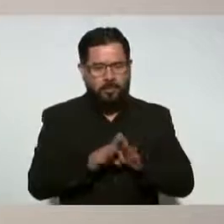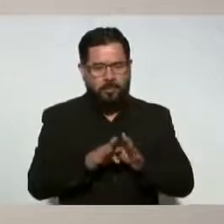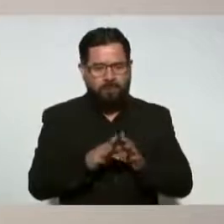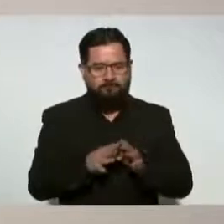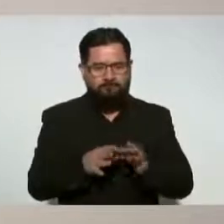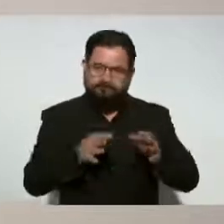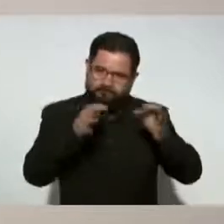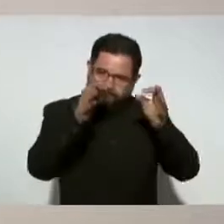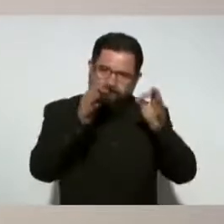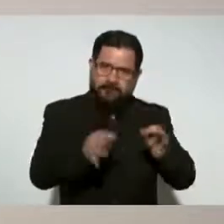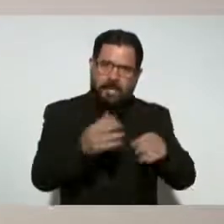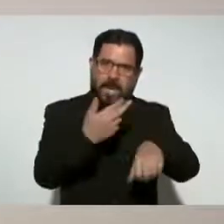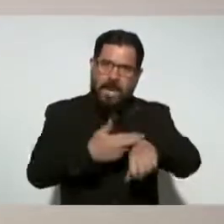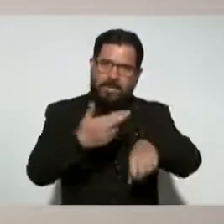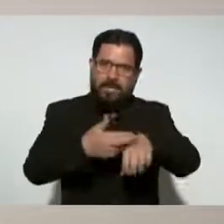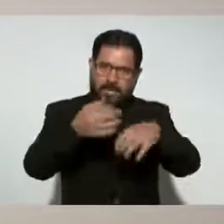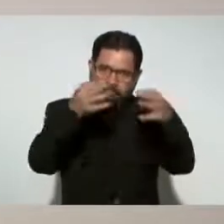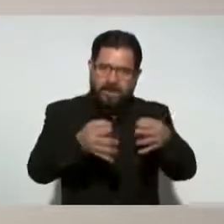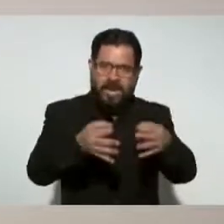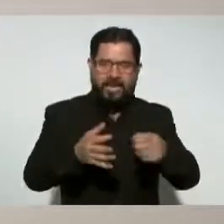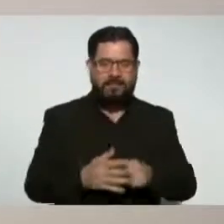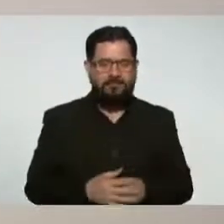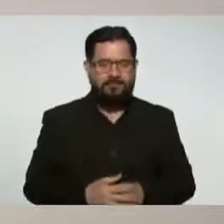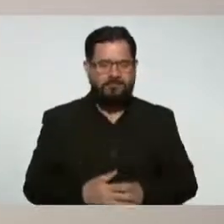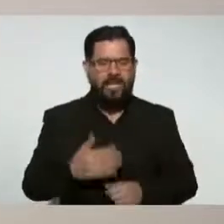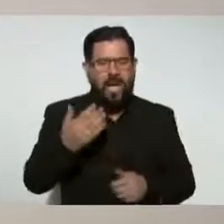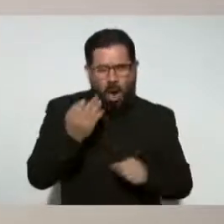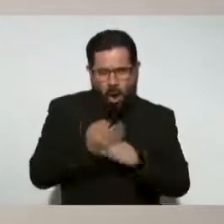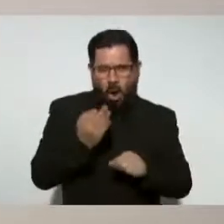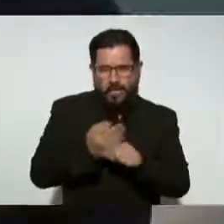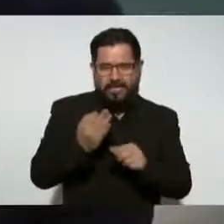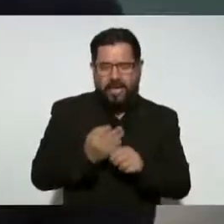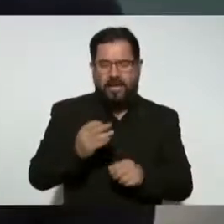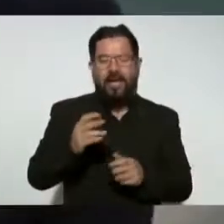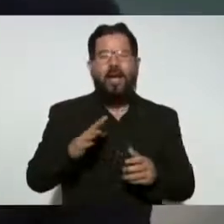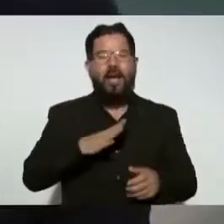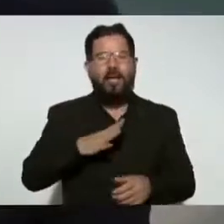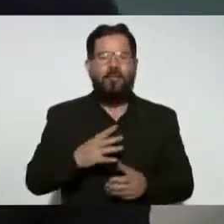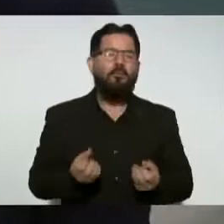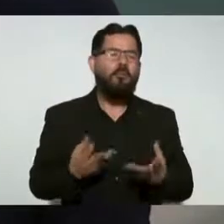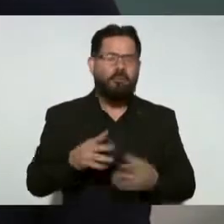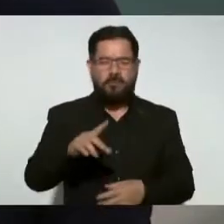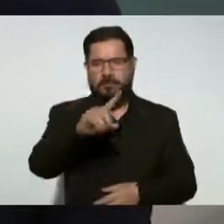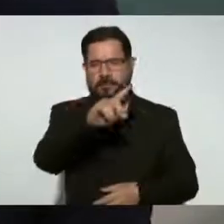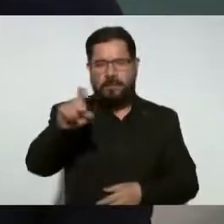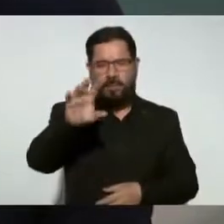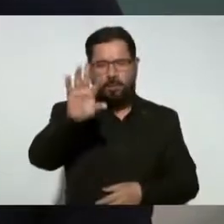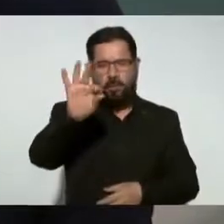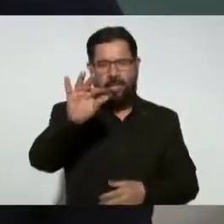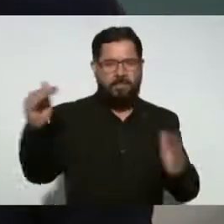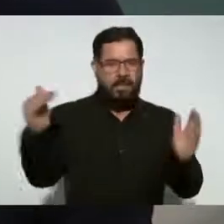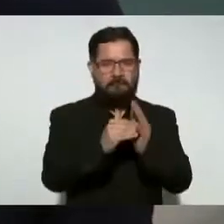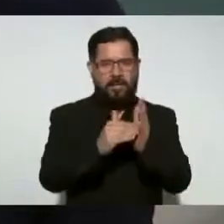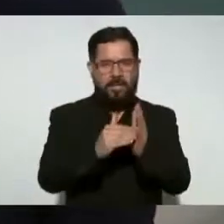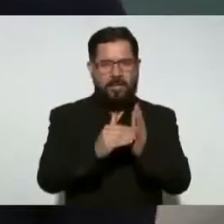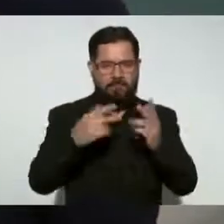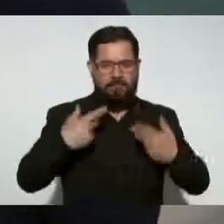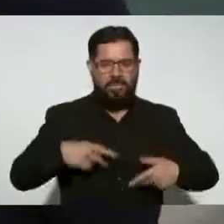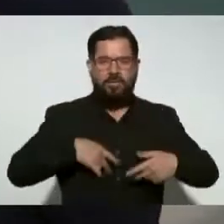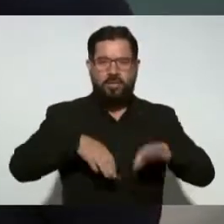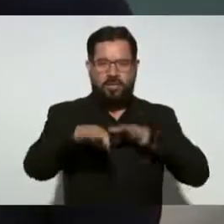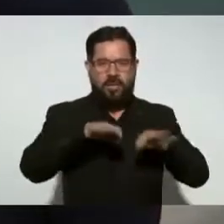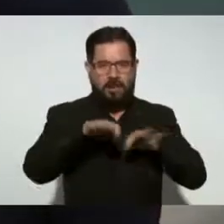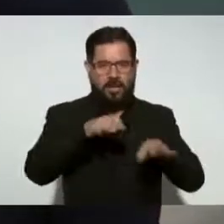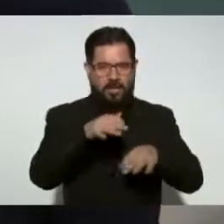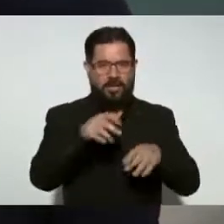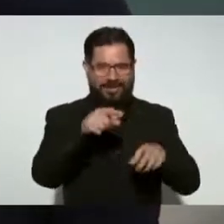pues ahora, como 140 mil trabajadores del sector